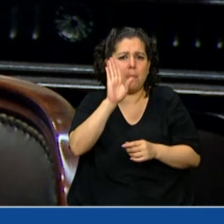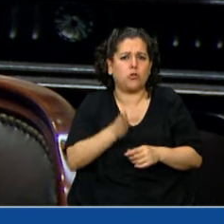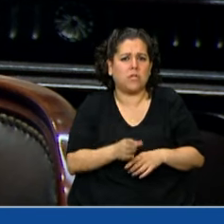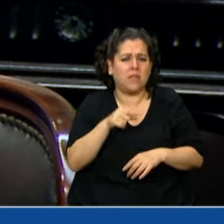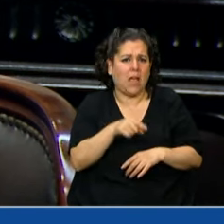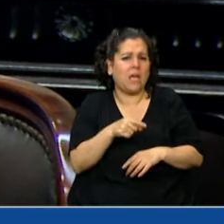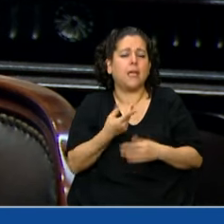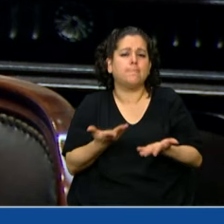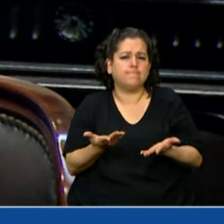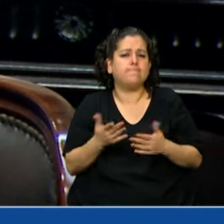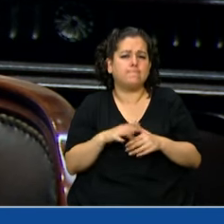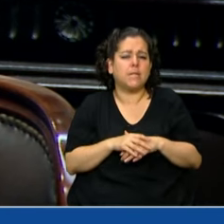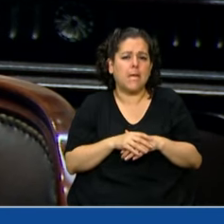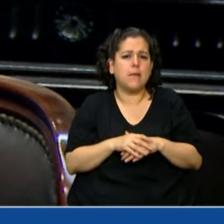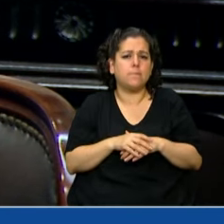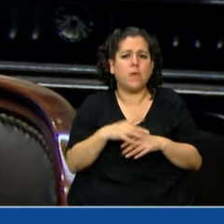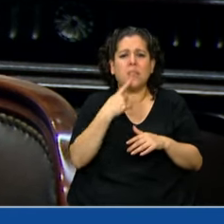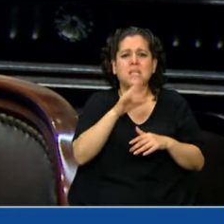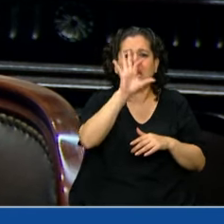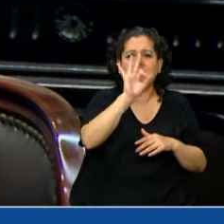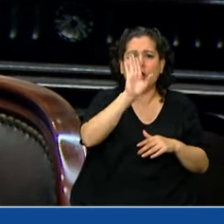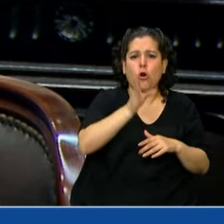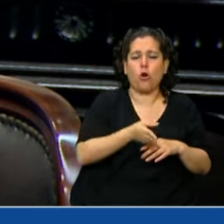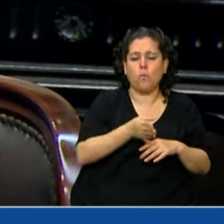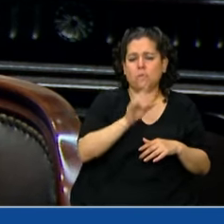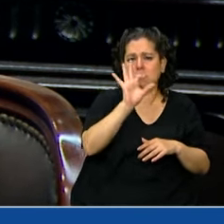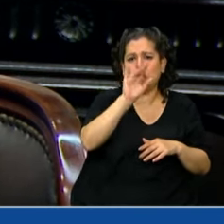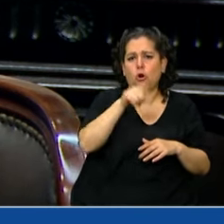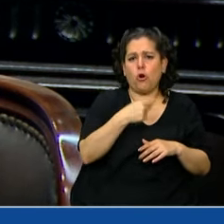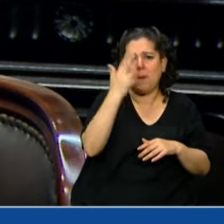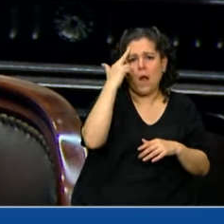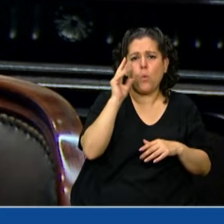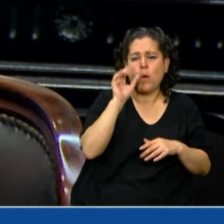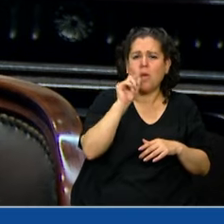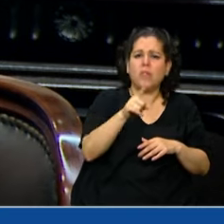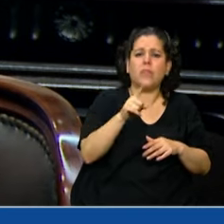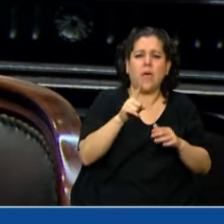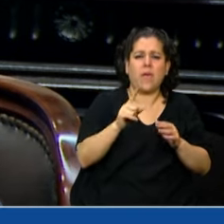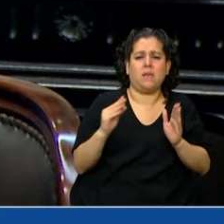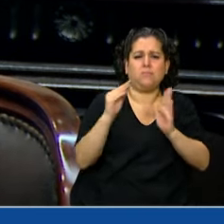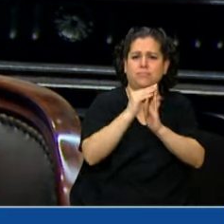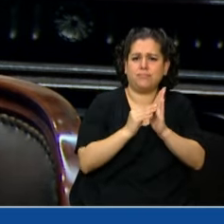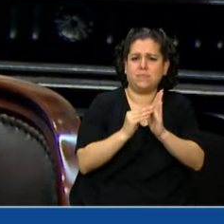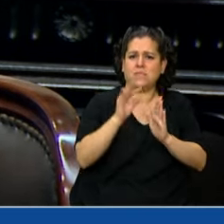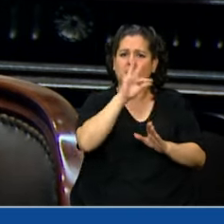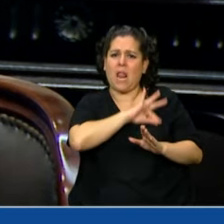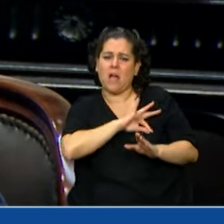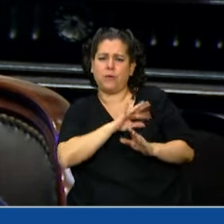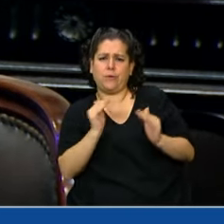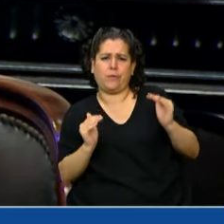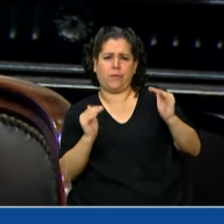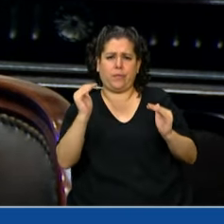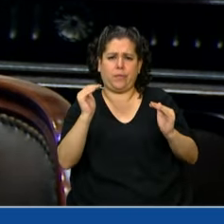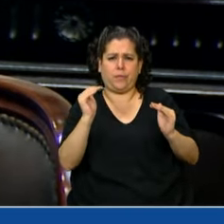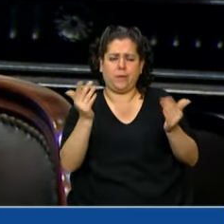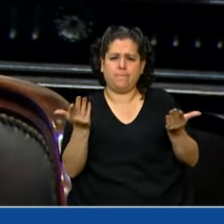que toma el 0,9 del incremento de los salarios es decir que desde el vamos sabemos que